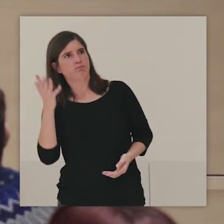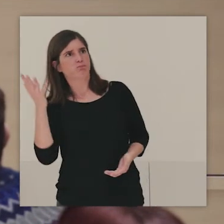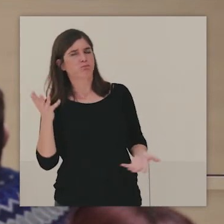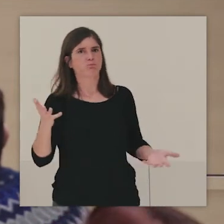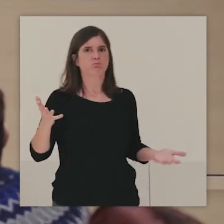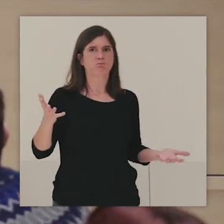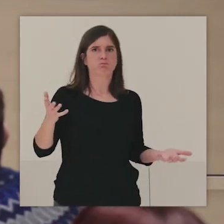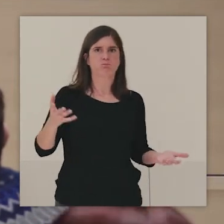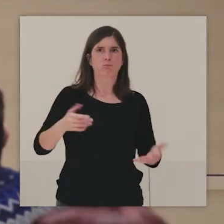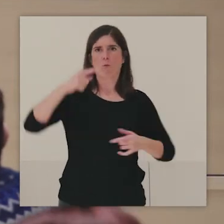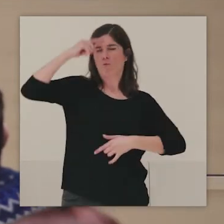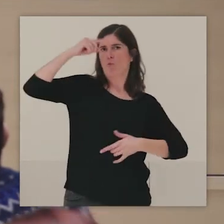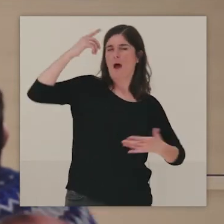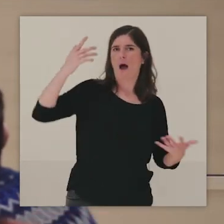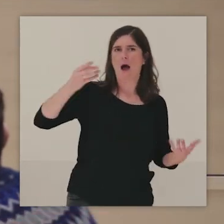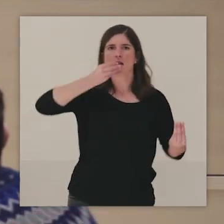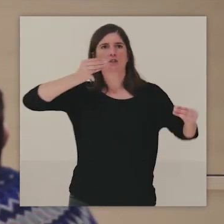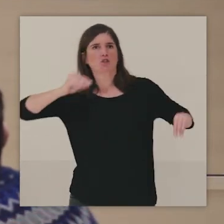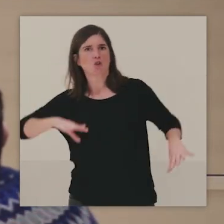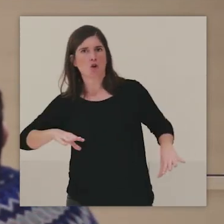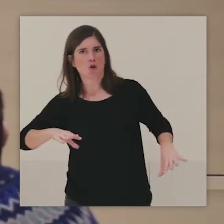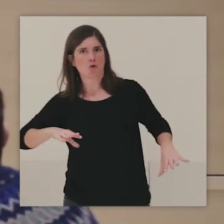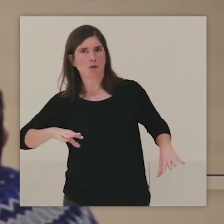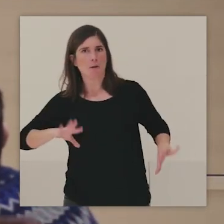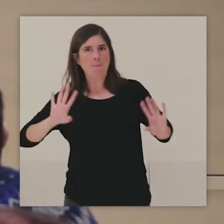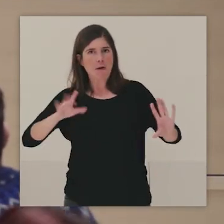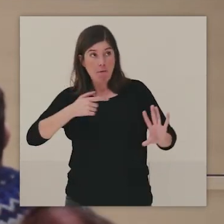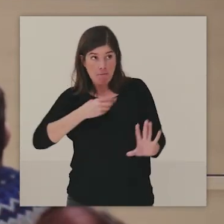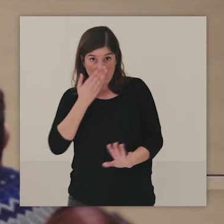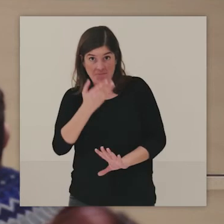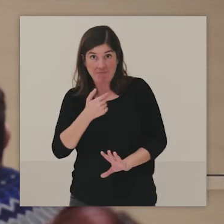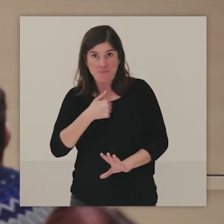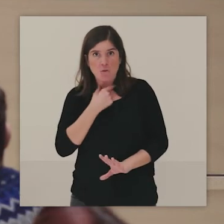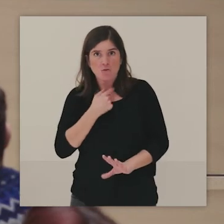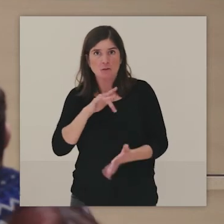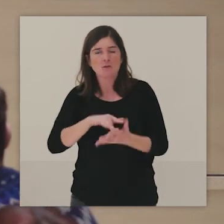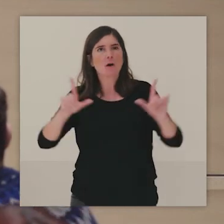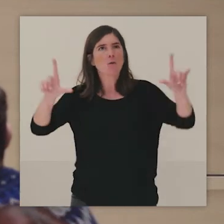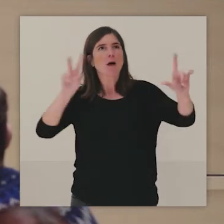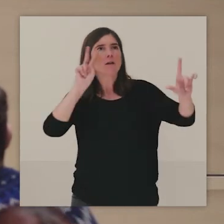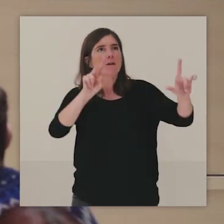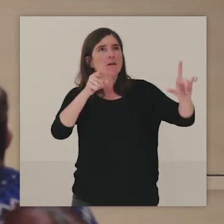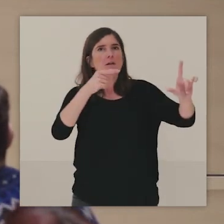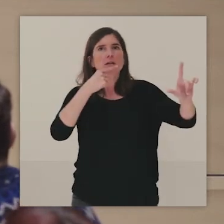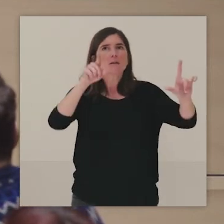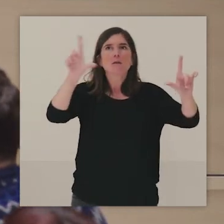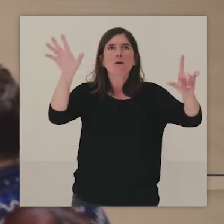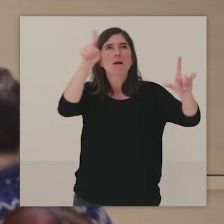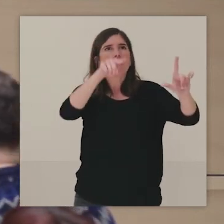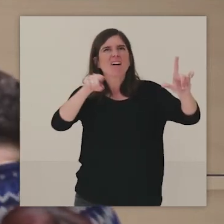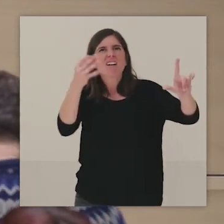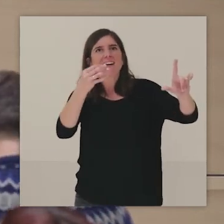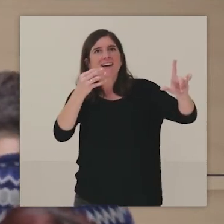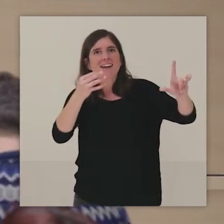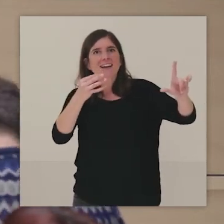ahí? Descríbeme lo que hay ahí. Cuéntame lo que veo, el paisaje, el personaje, la